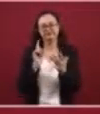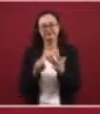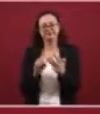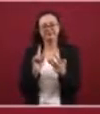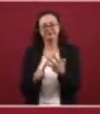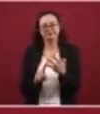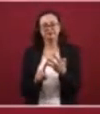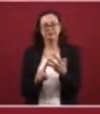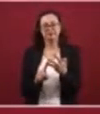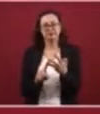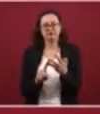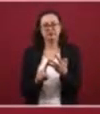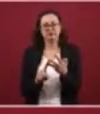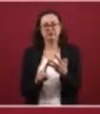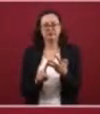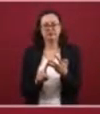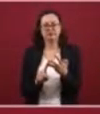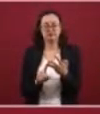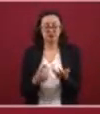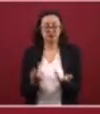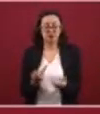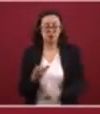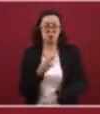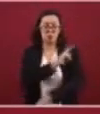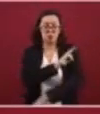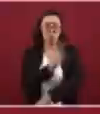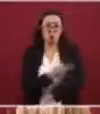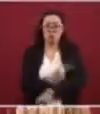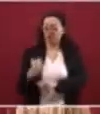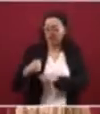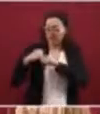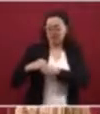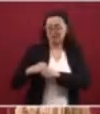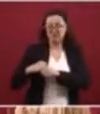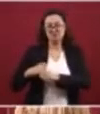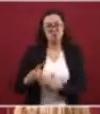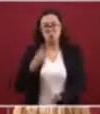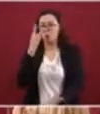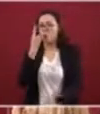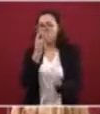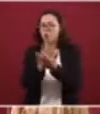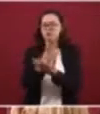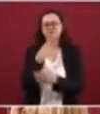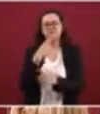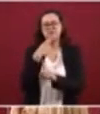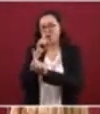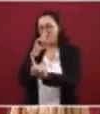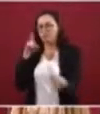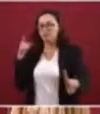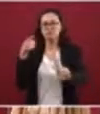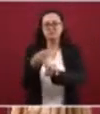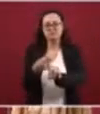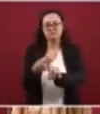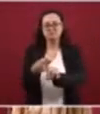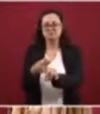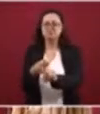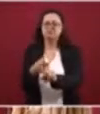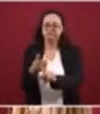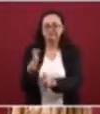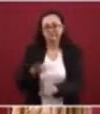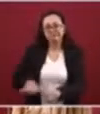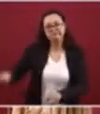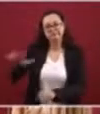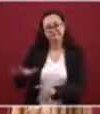creo que el poder solo tiene sentido y se convierte en virtud cuando se pone al servicio de los